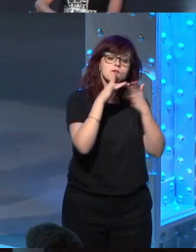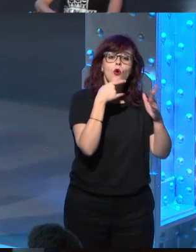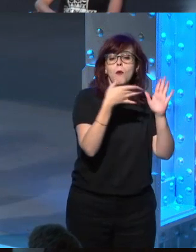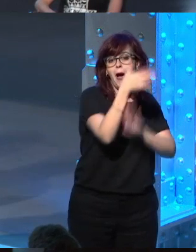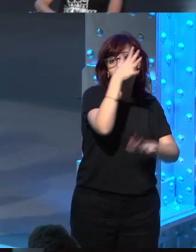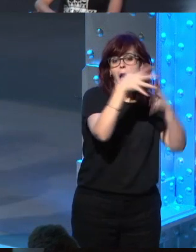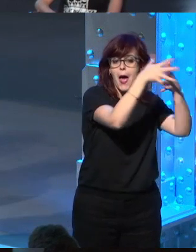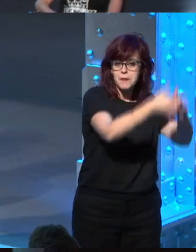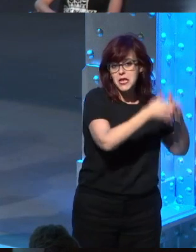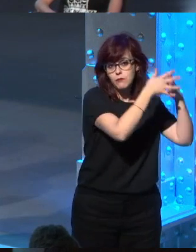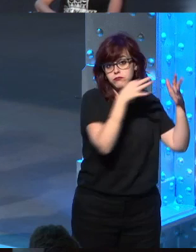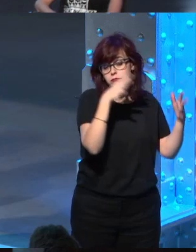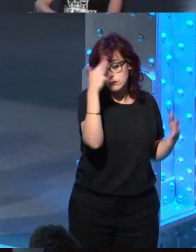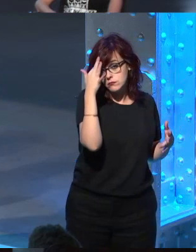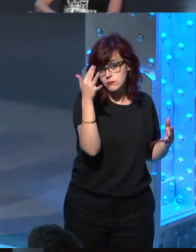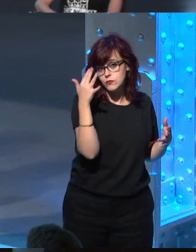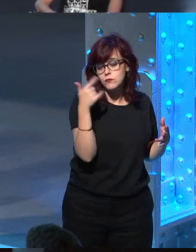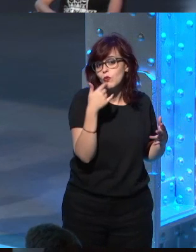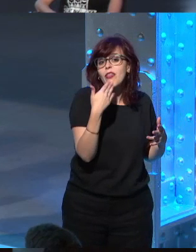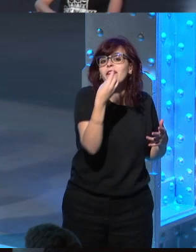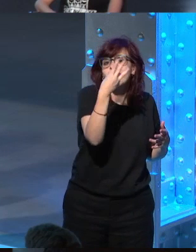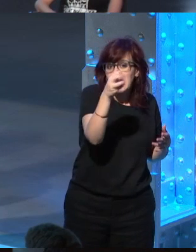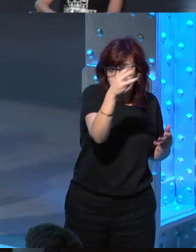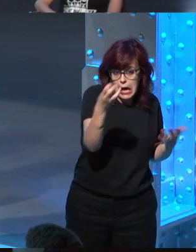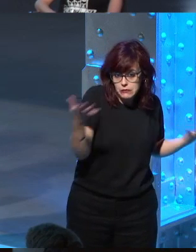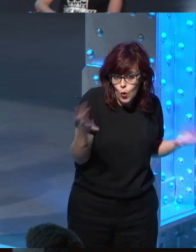quítame, pues bueno, teníamos 30 años.